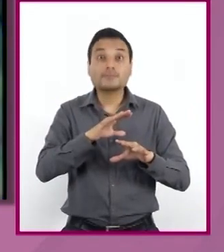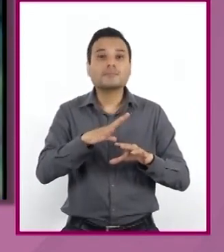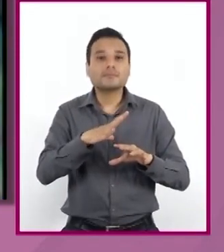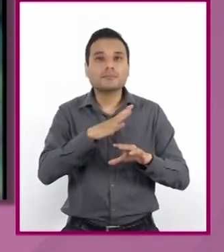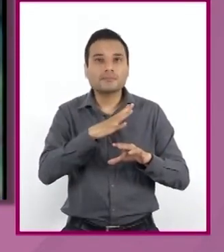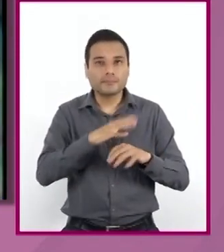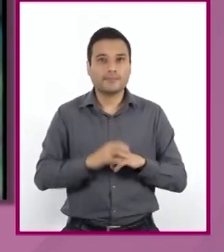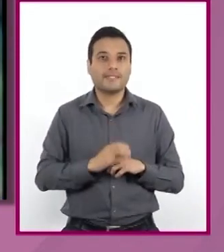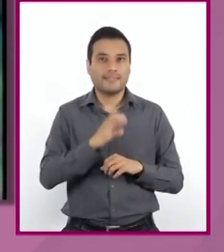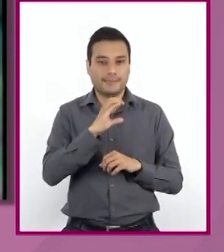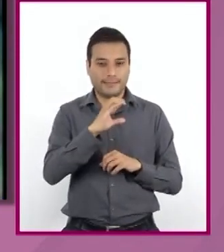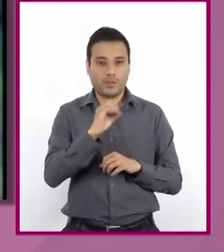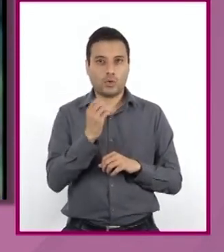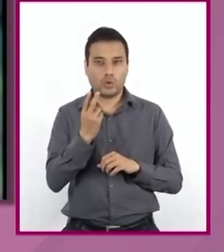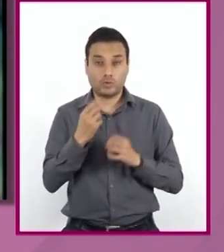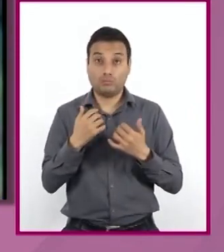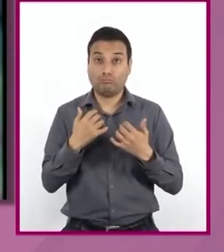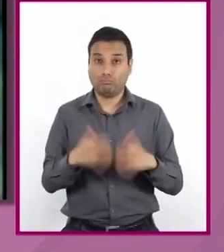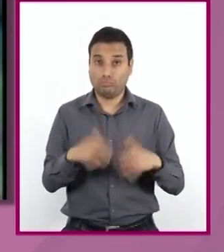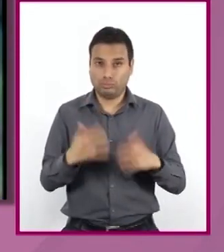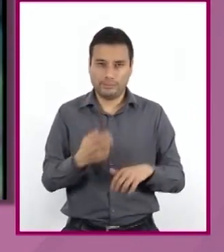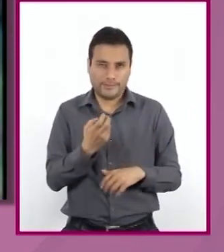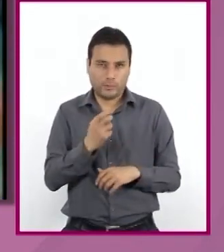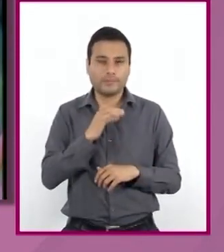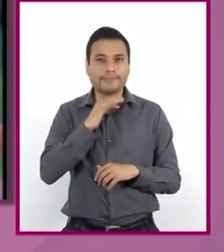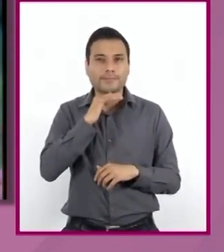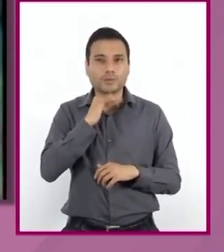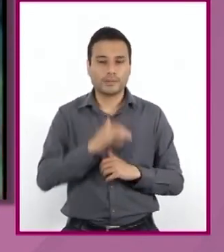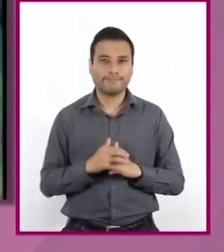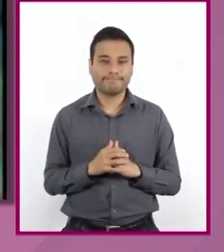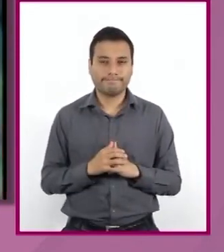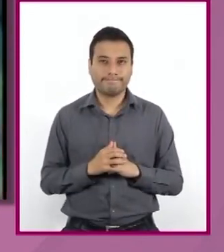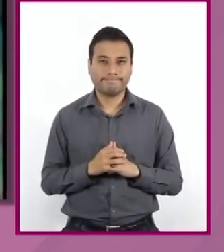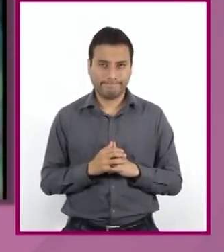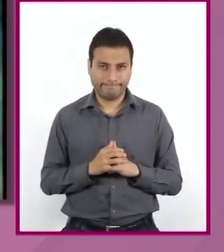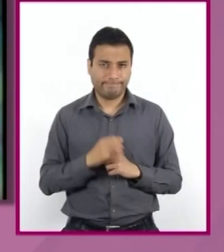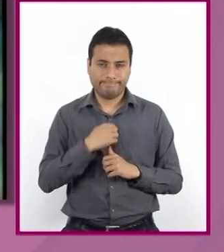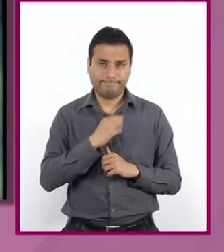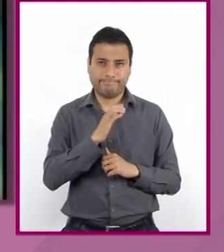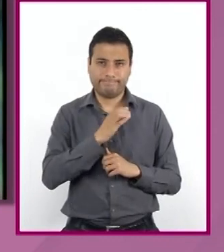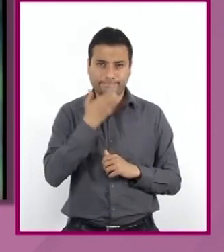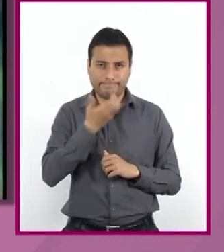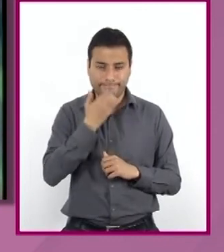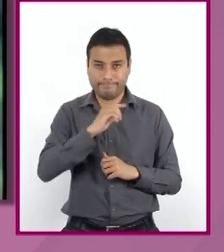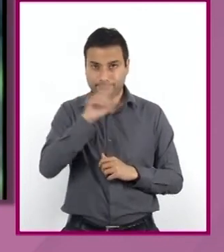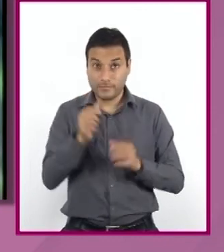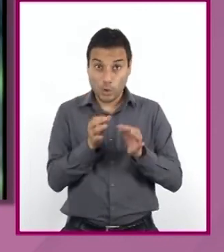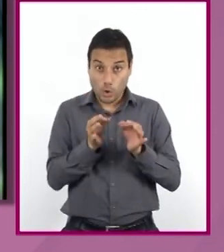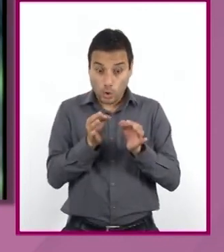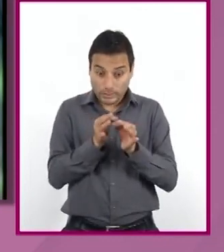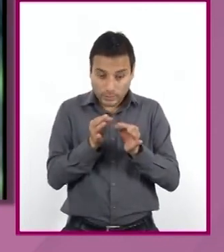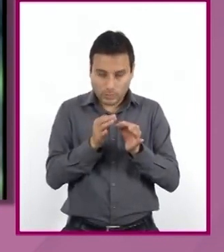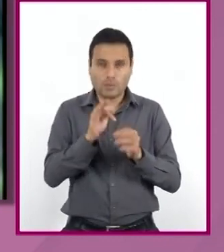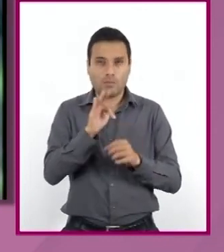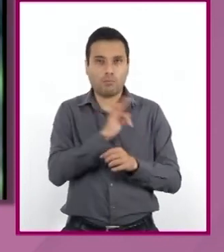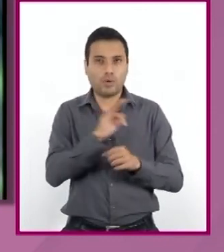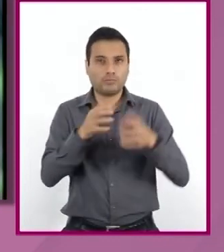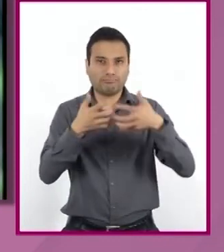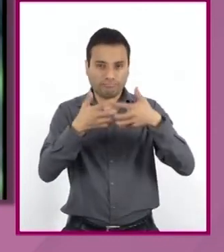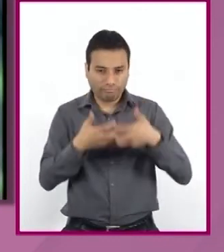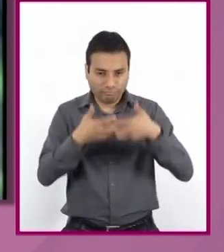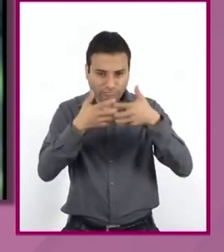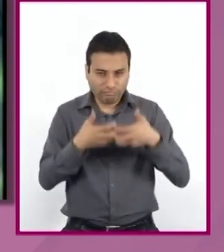expulsamos dióxido de carbono, que es un producto de desecho. De esta manera, llega a las células el oxígeno necesario para que se realice la